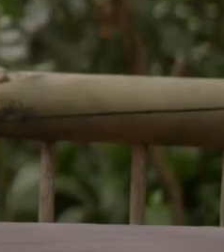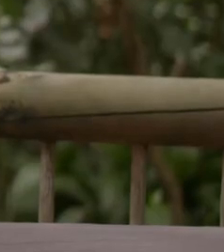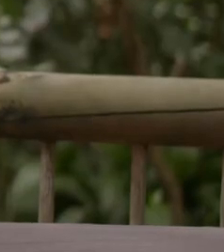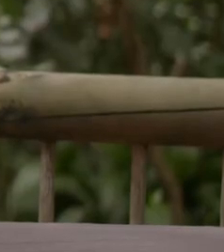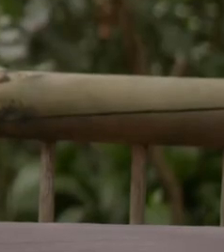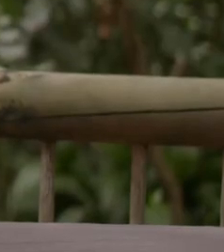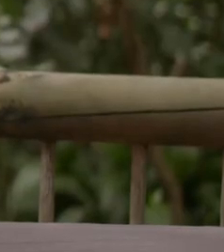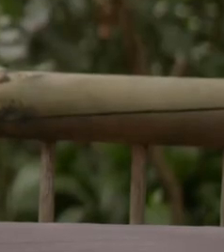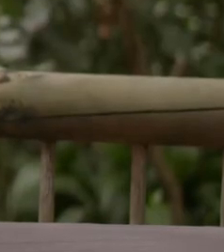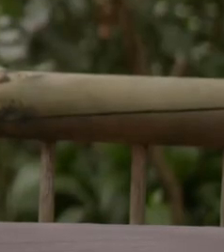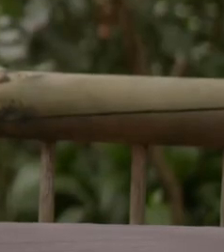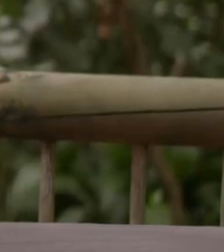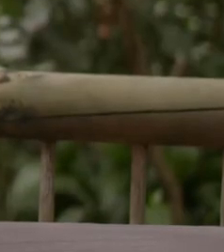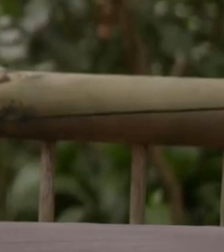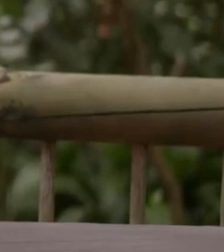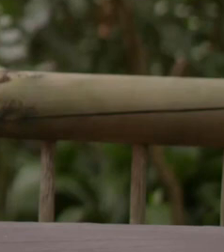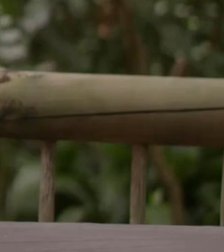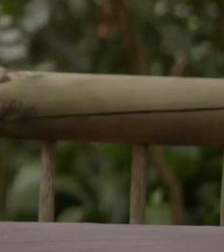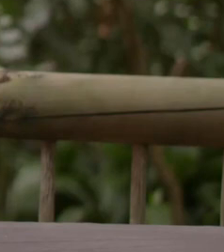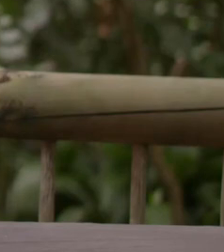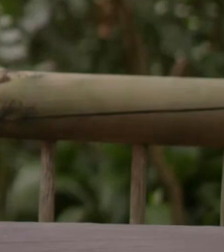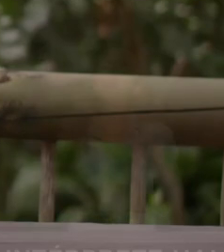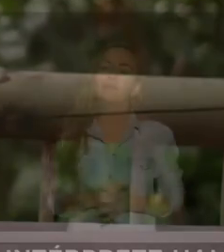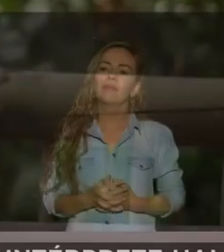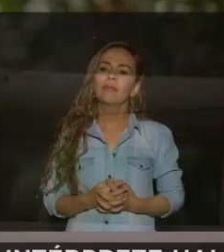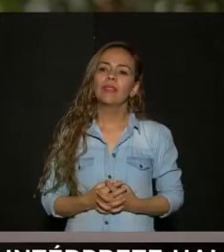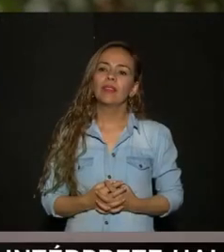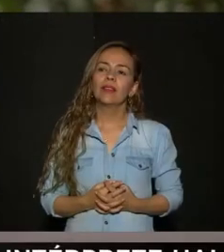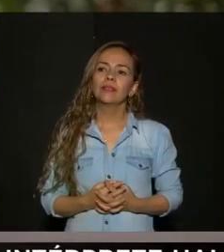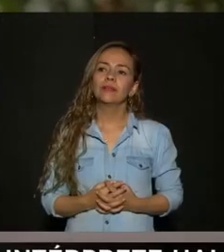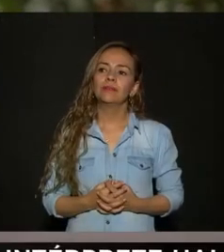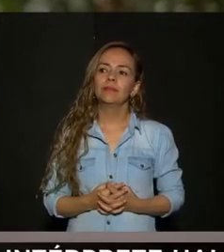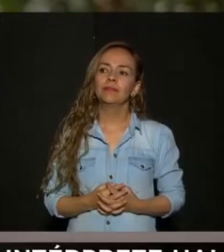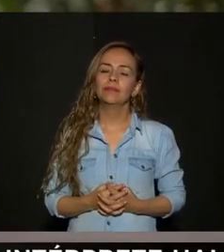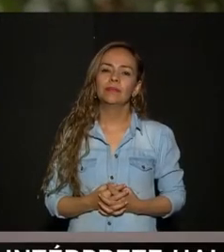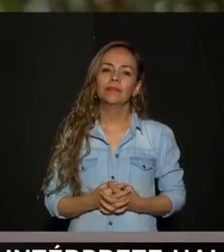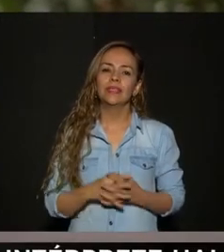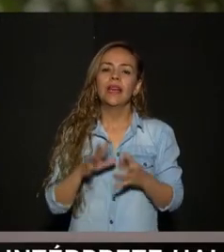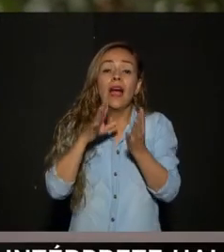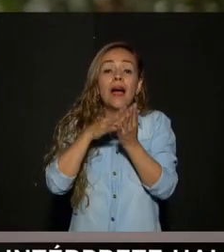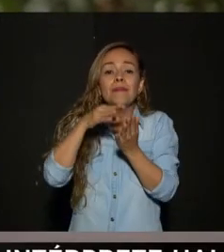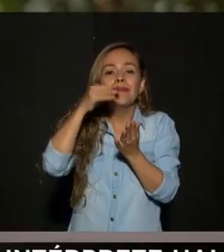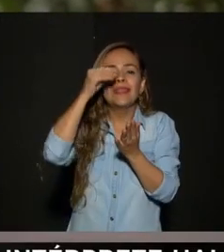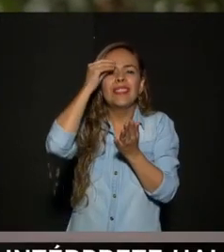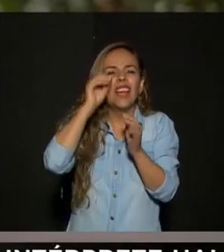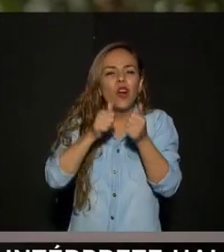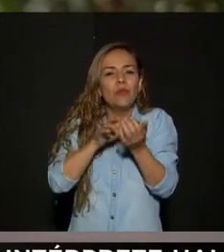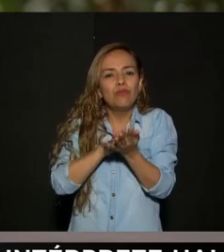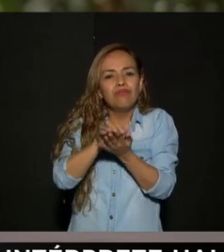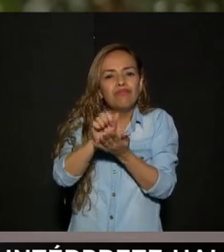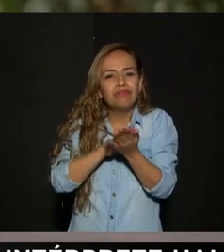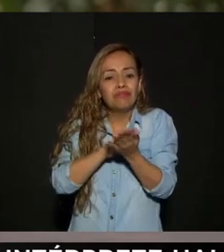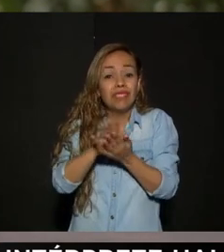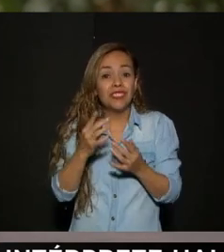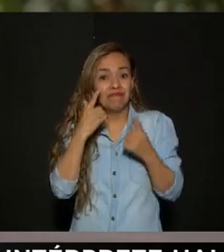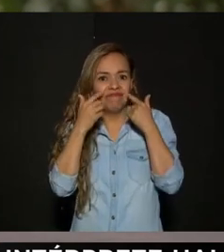Vamos a crear una masa elástica, ideal para entretener a los pequeños en casa. Es fácil, divertida y además